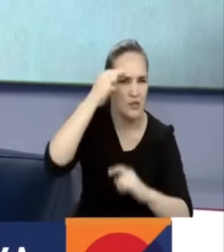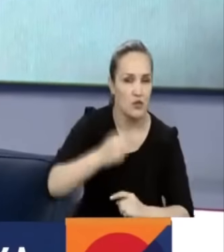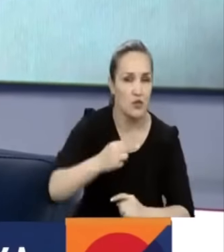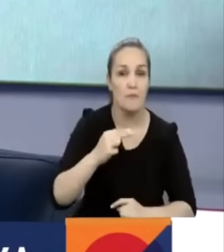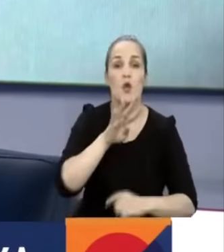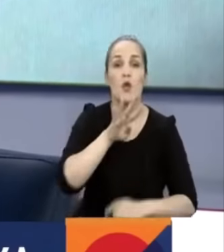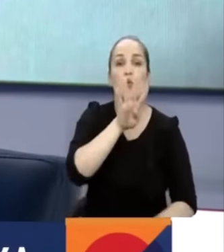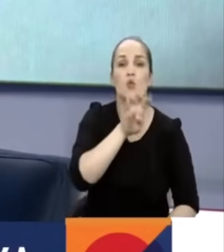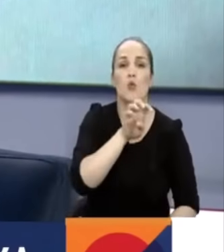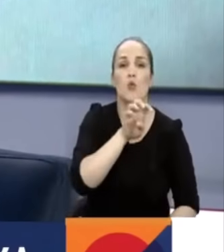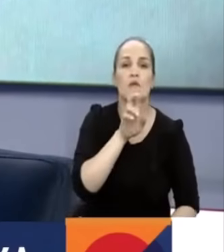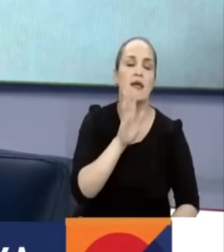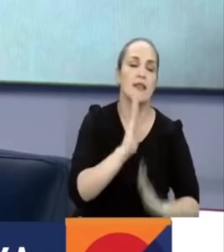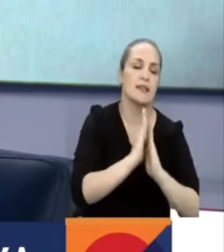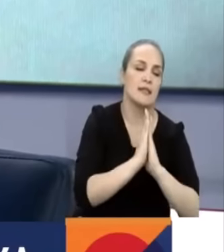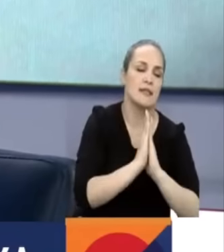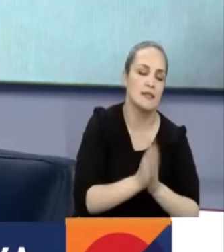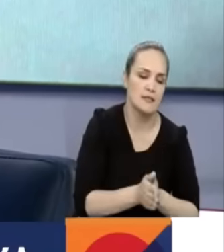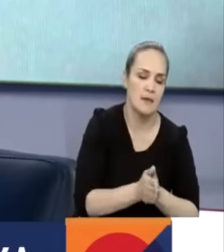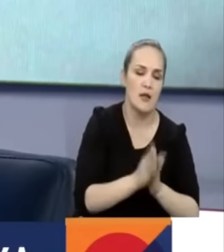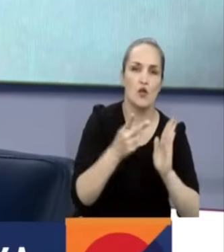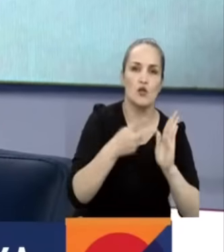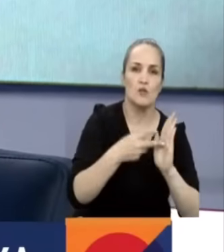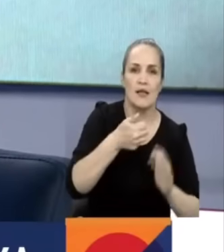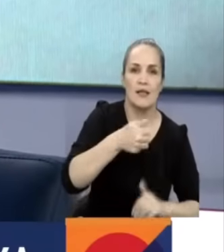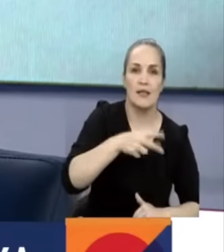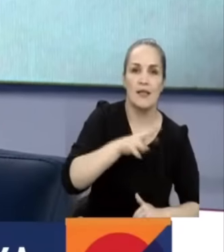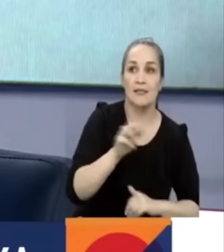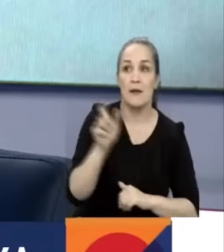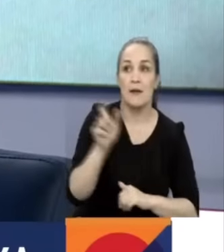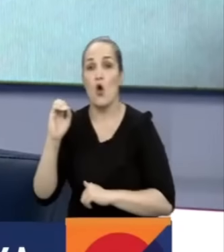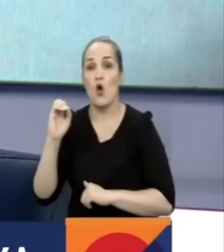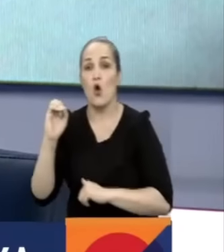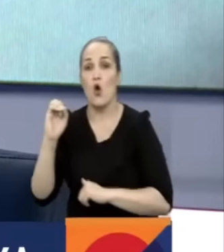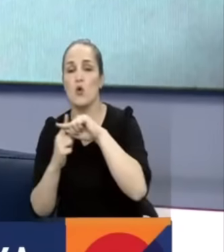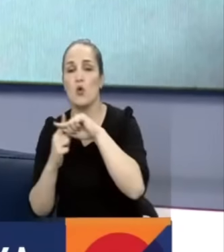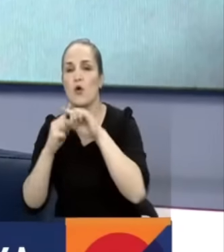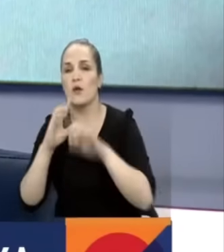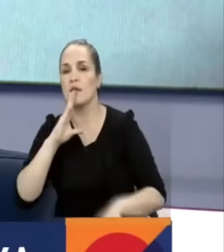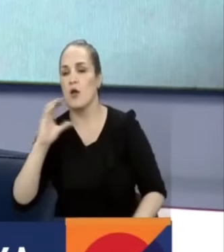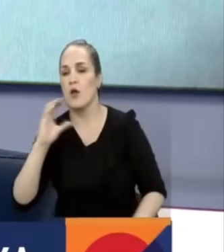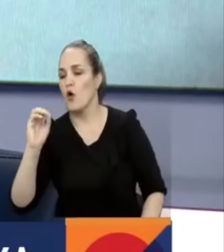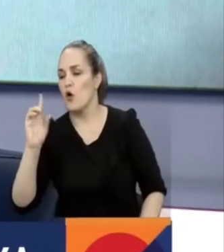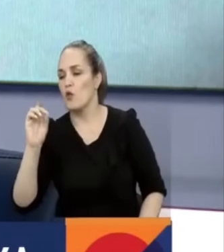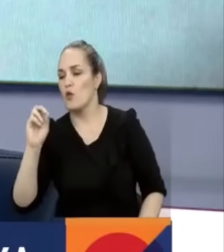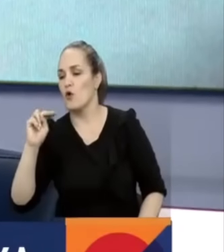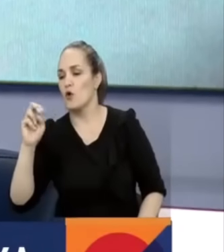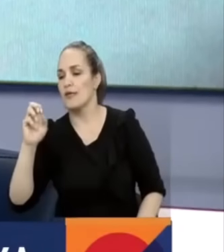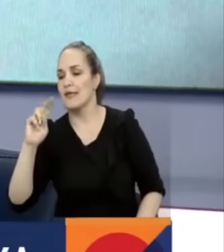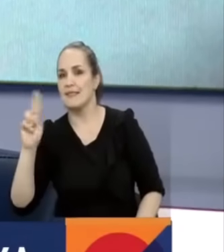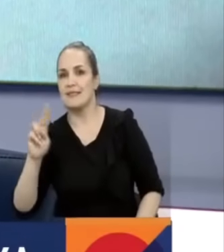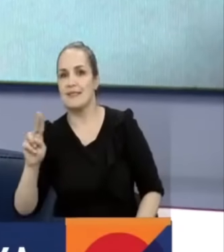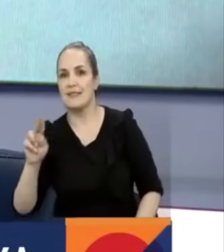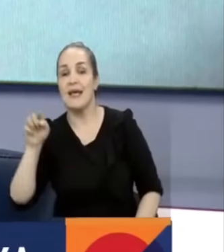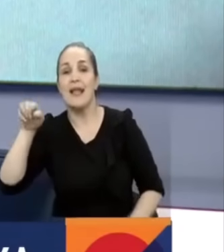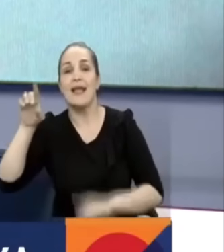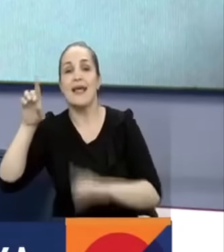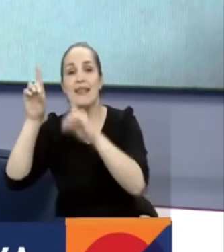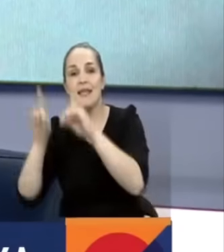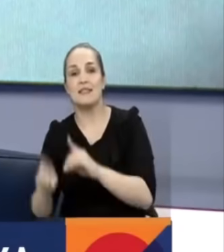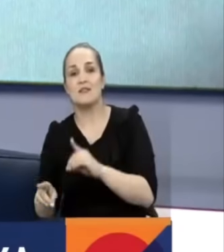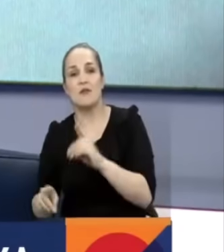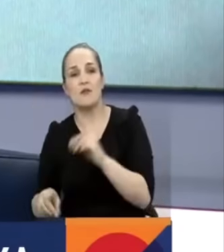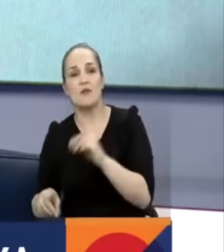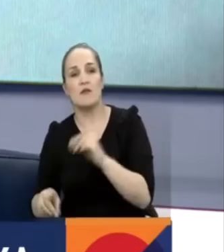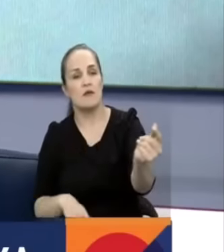9 de diciembre, el señor procurador Alejandro Ordóñez toma la destitución o la decisión de destituir